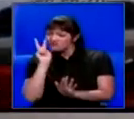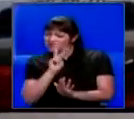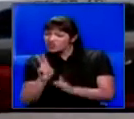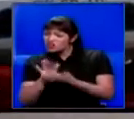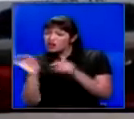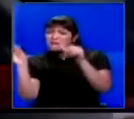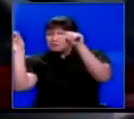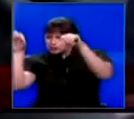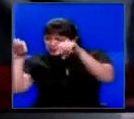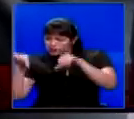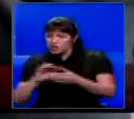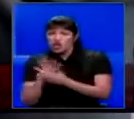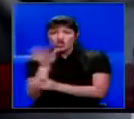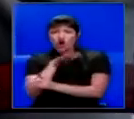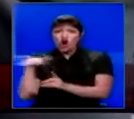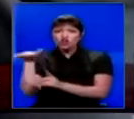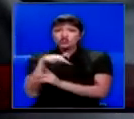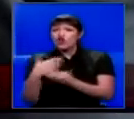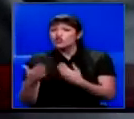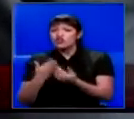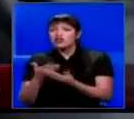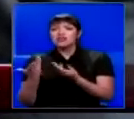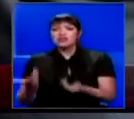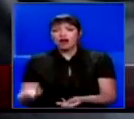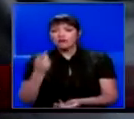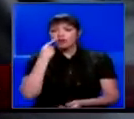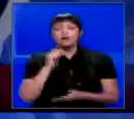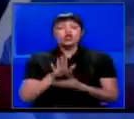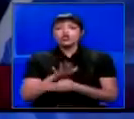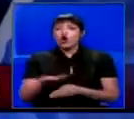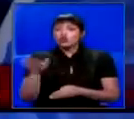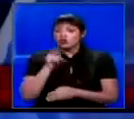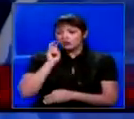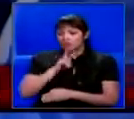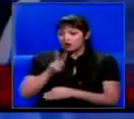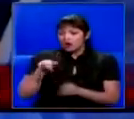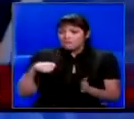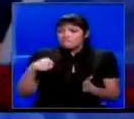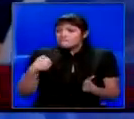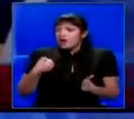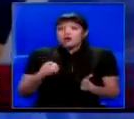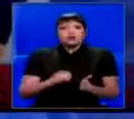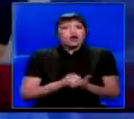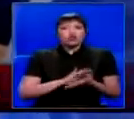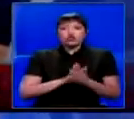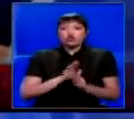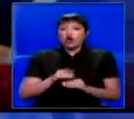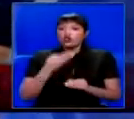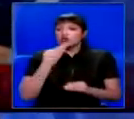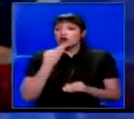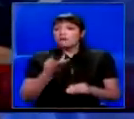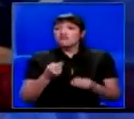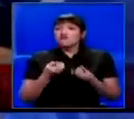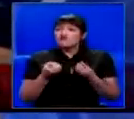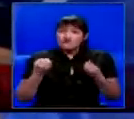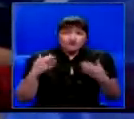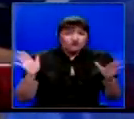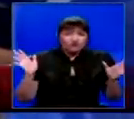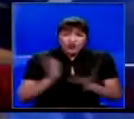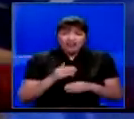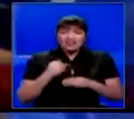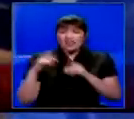malas condiciones en que se encontraba. Todos ellos quedaron impactados, incluso circularon por medios locales fuertes imágenes de su